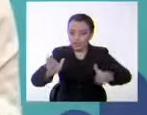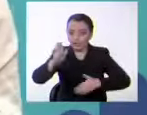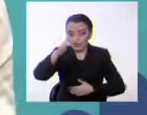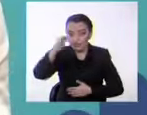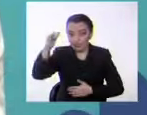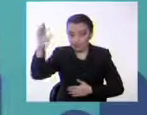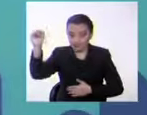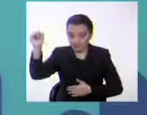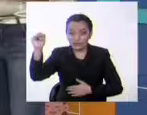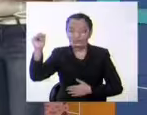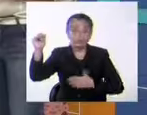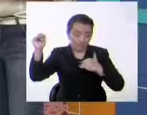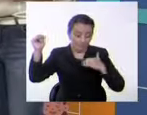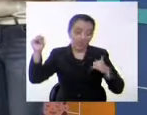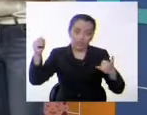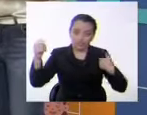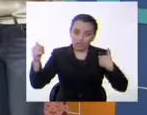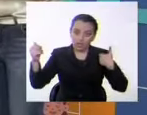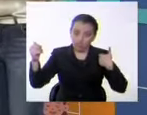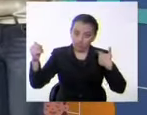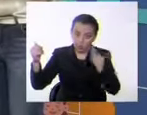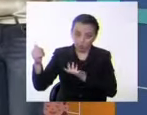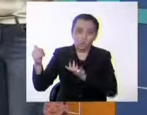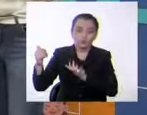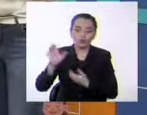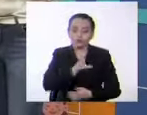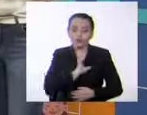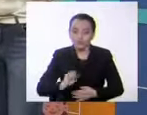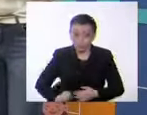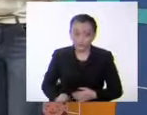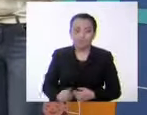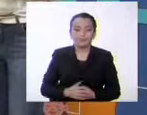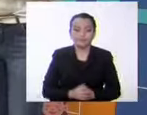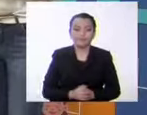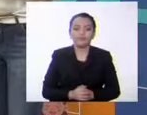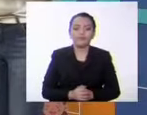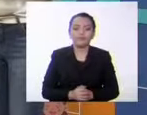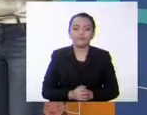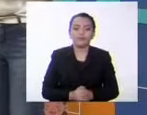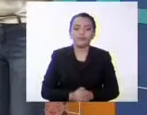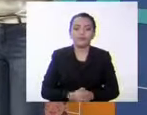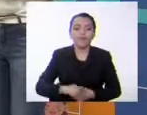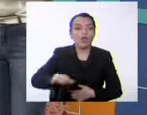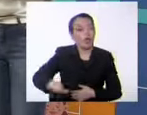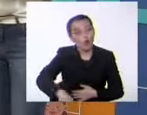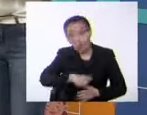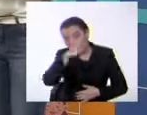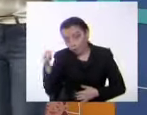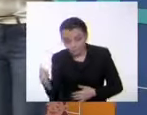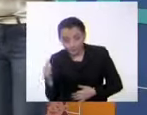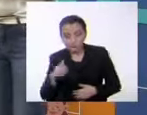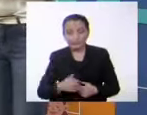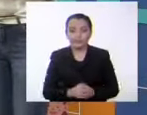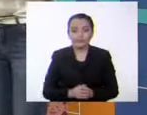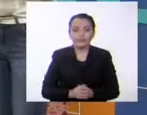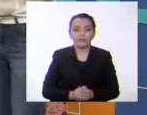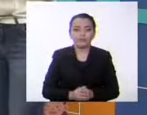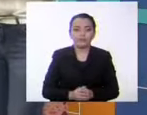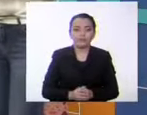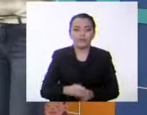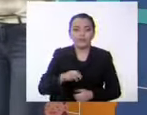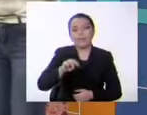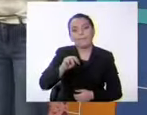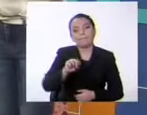queremos potenciar. Claro, otro fenómeno que ayuda a que se den cambios en este tema de la cultura son las migraciones.